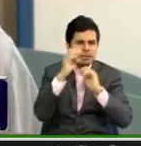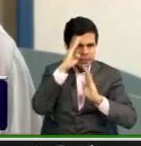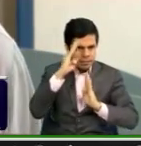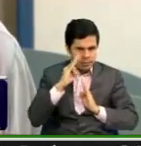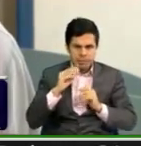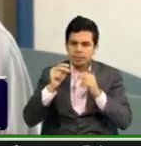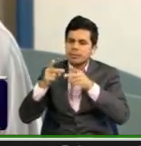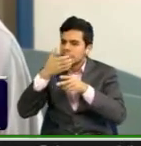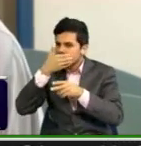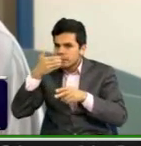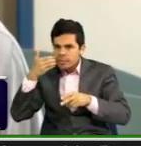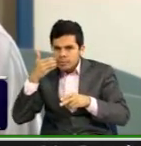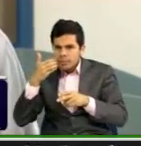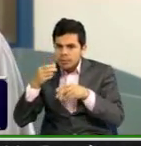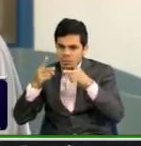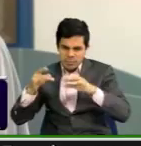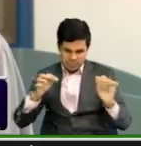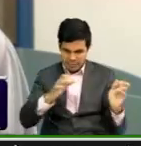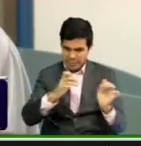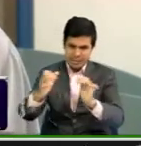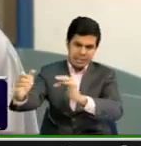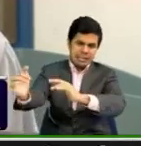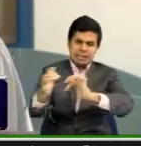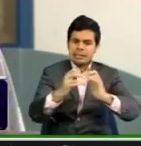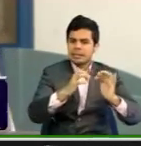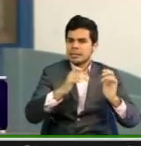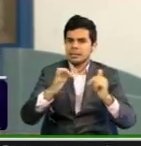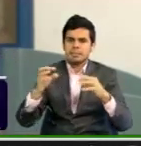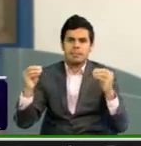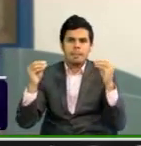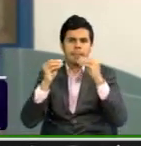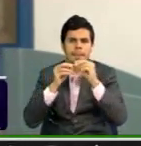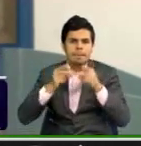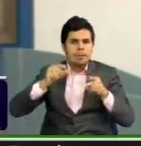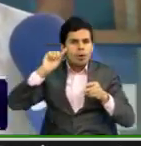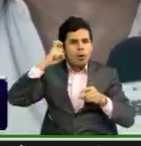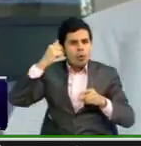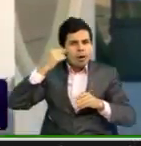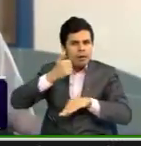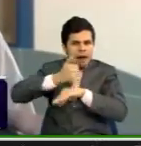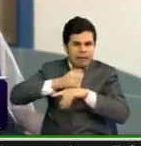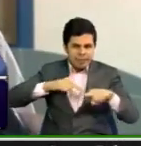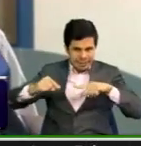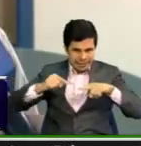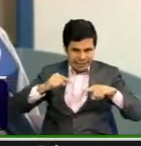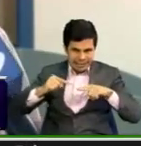tanto para combatientes como para no combatientes